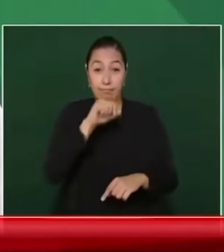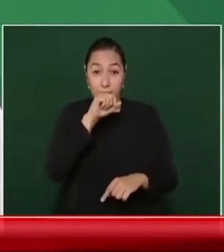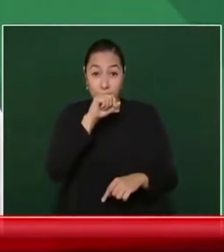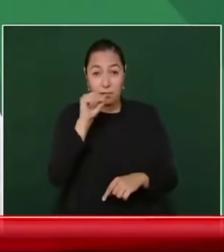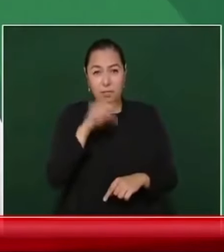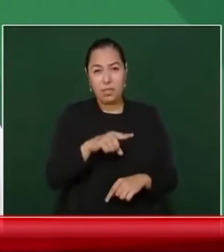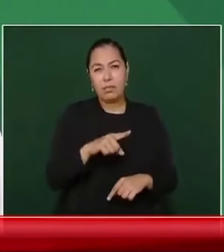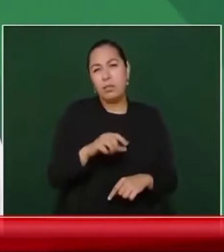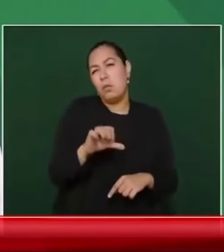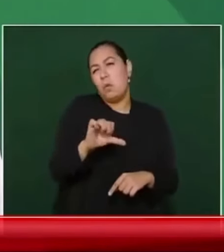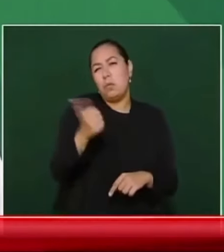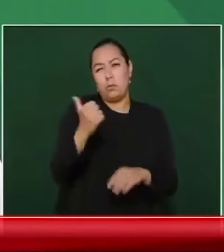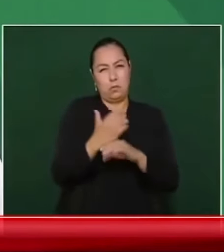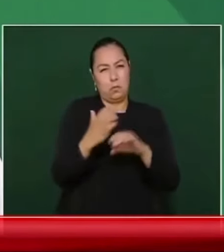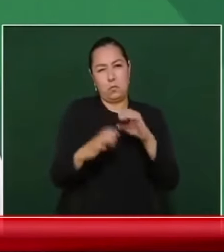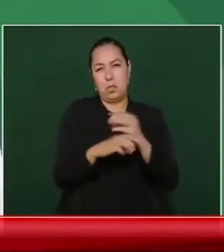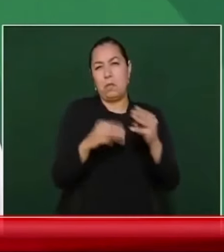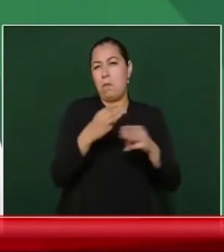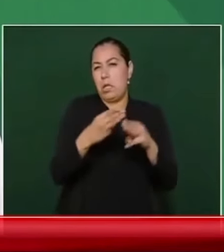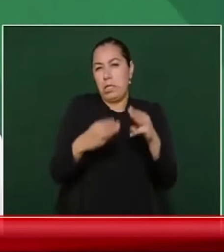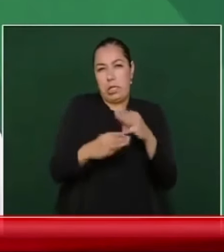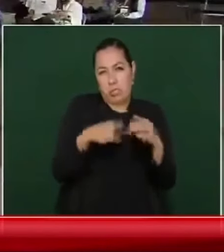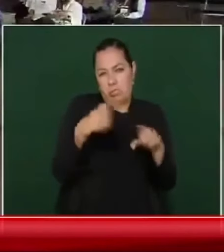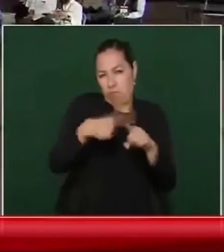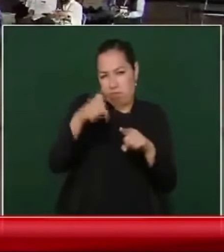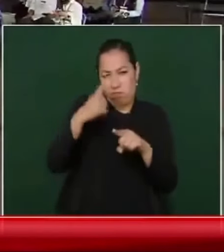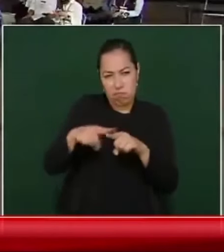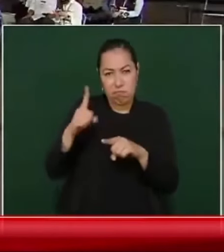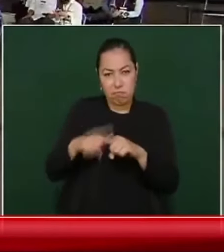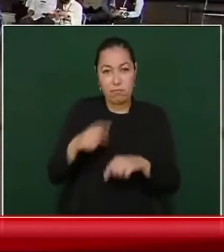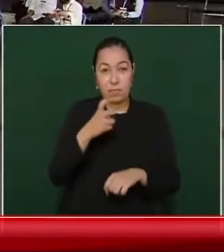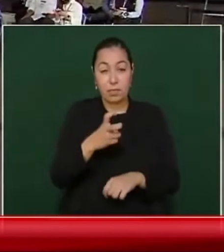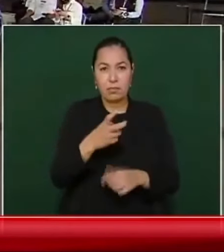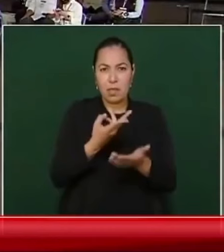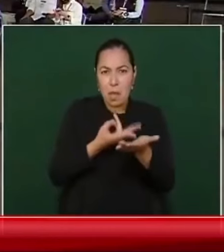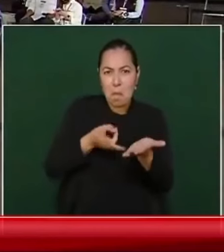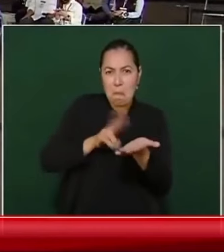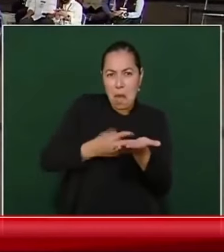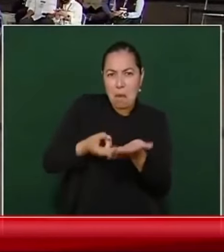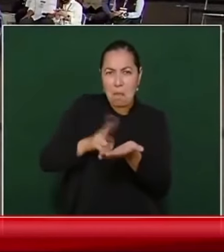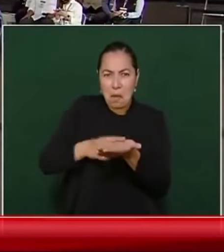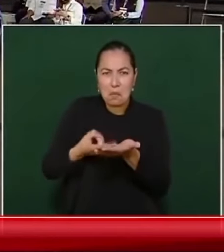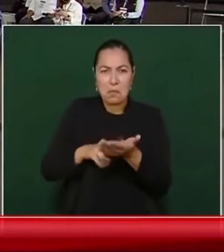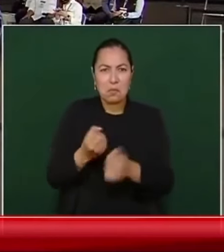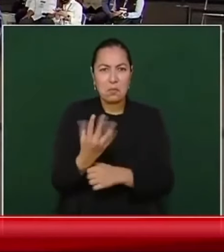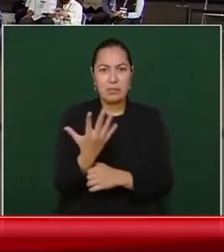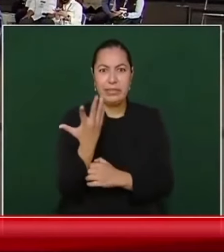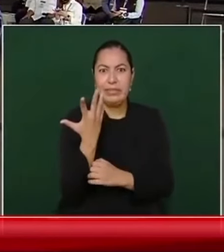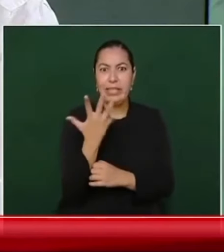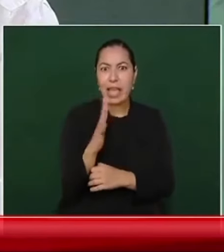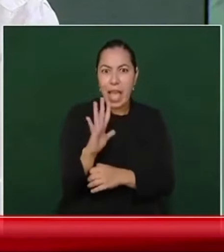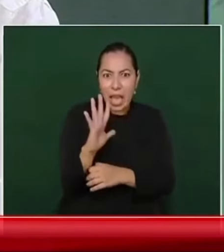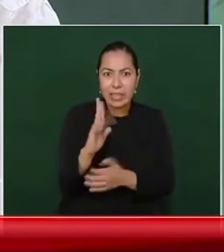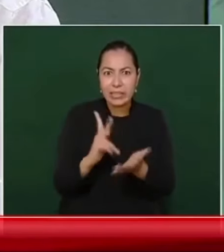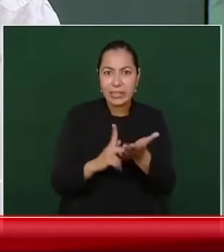de otras mercancías hasta en 10 veces se incrementó